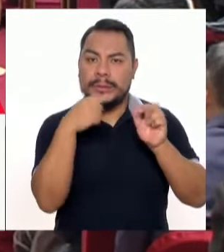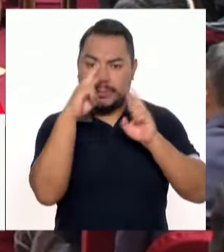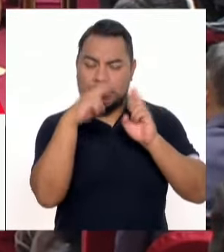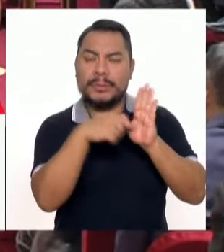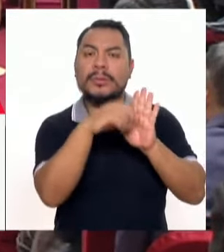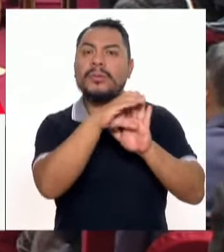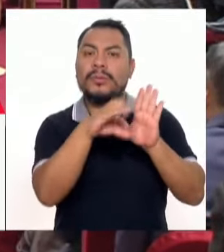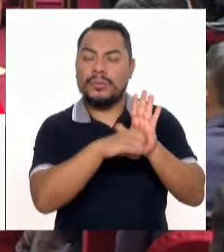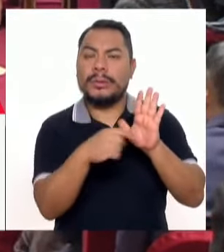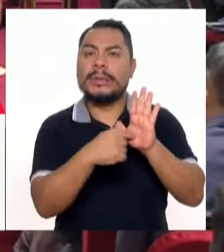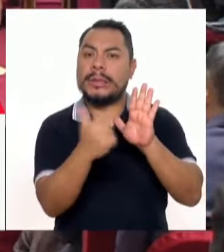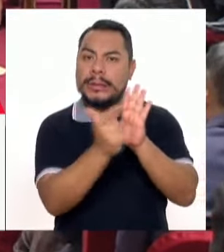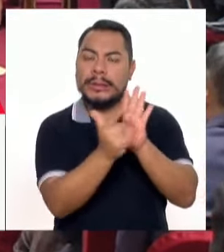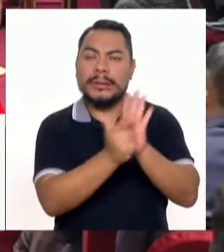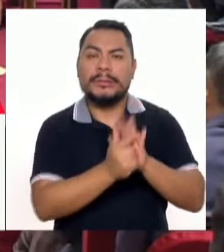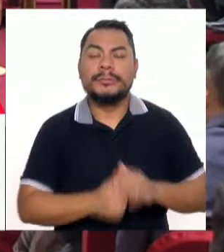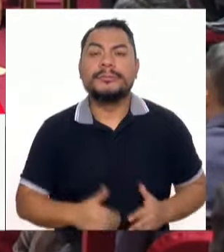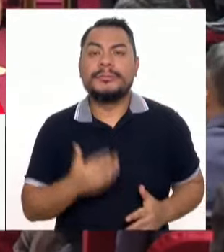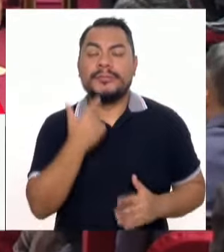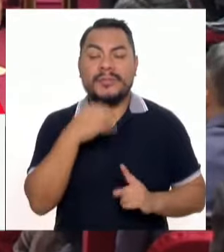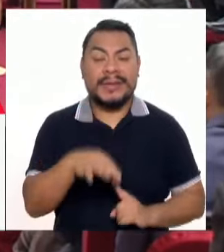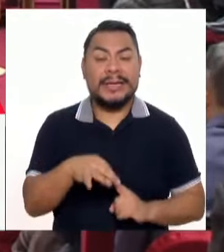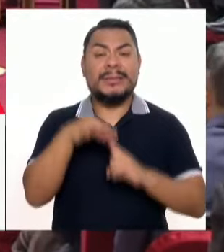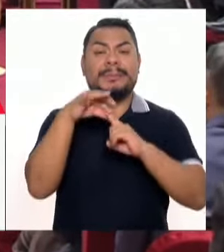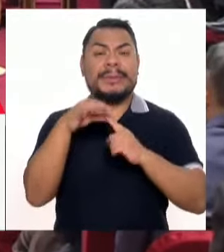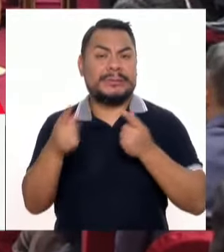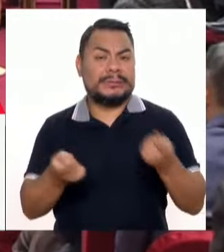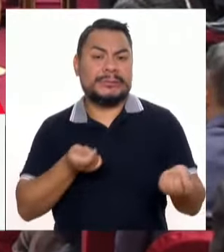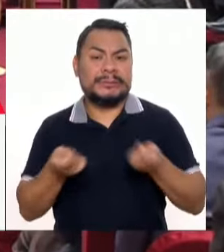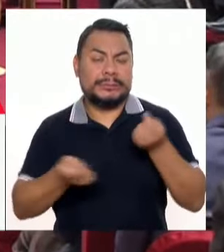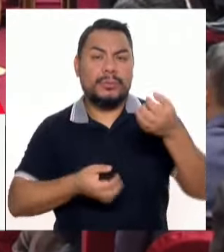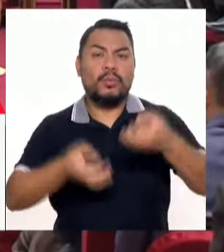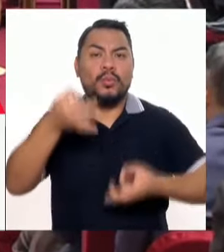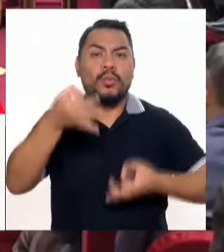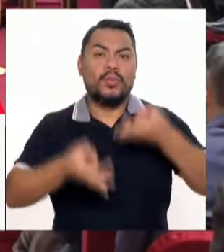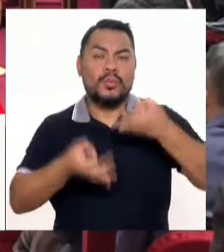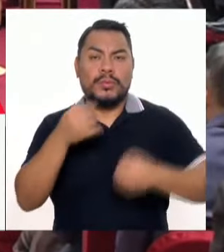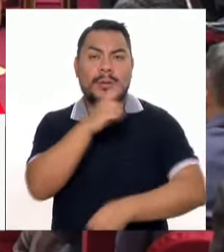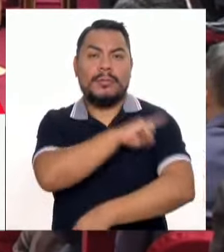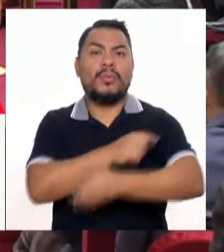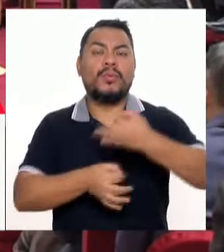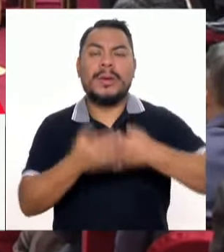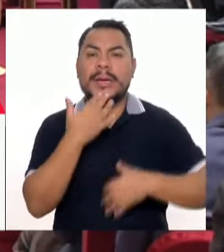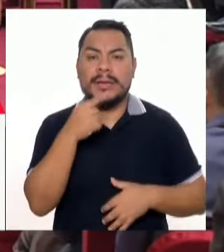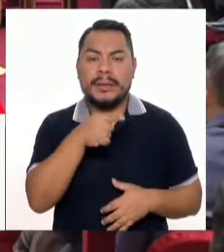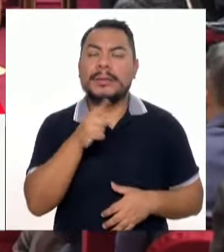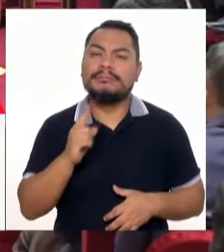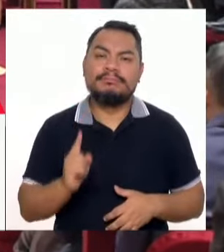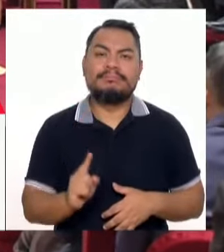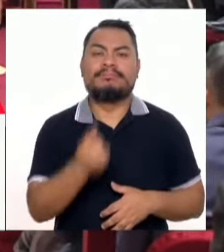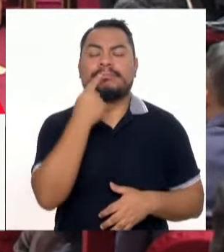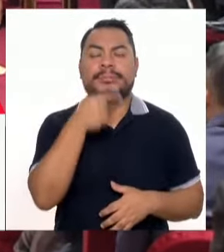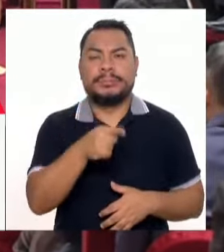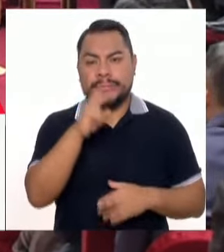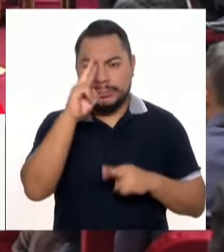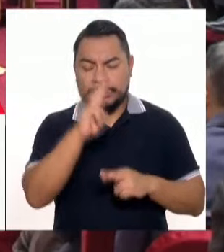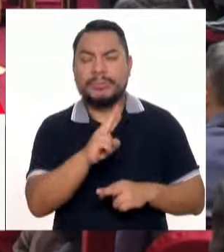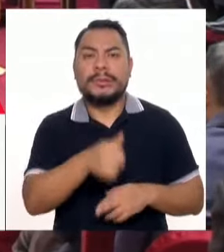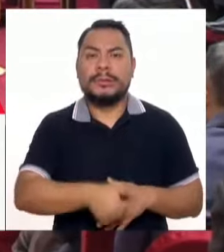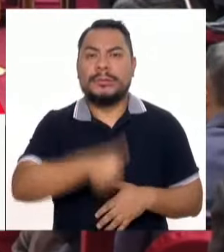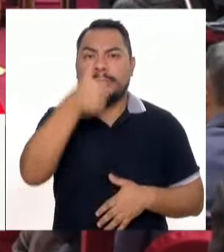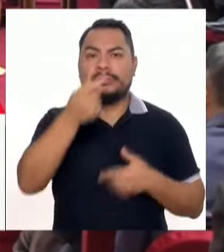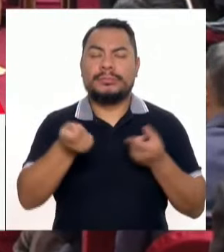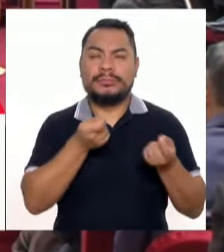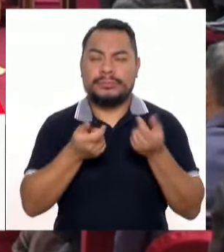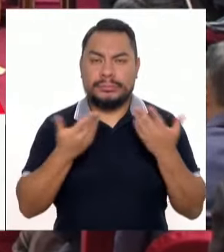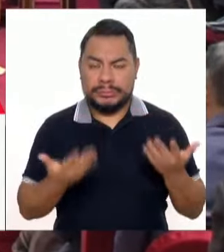las leyes. La potestad exclusiva de administrar justicia del Poder Judicial es uno de los principios generales que se